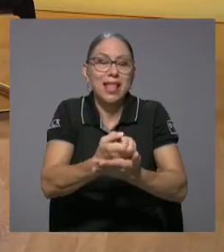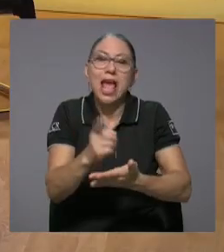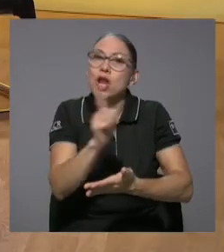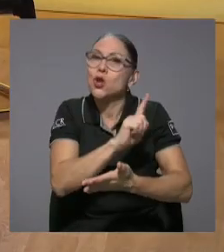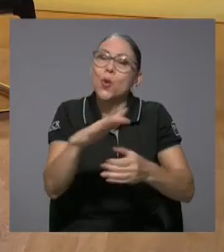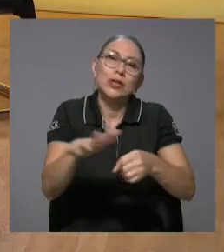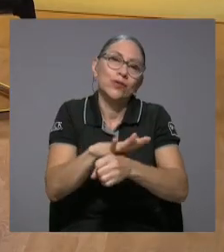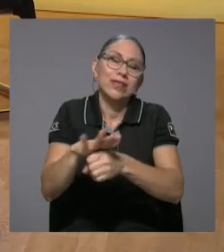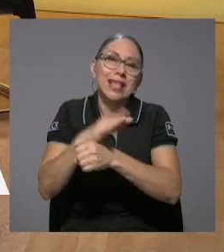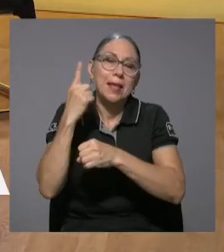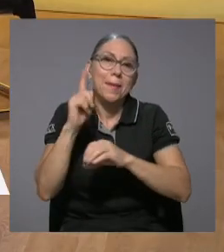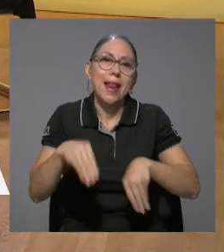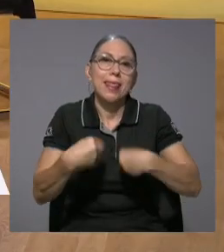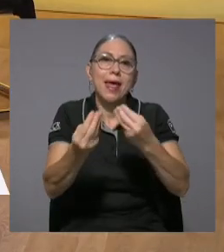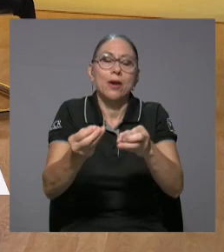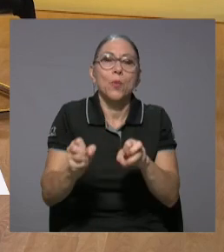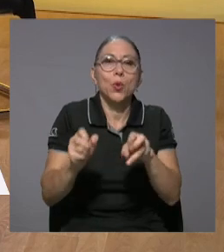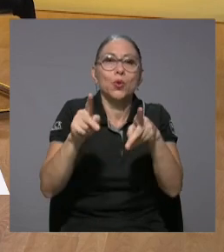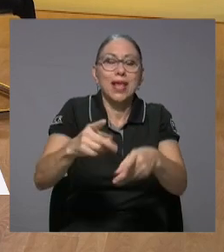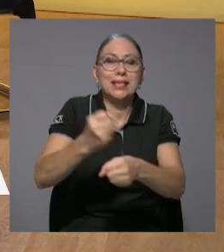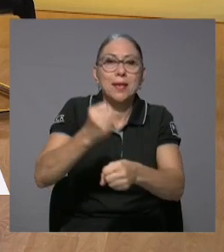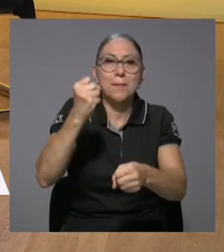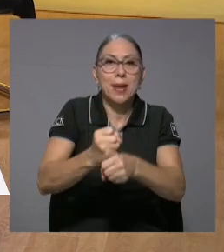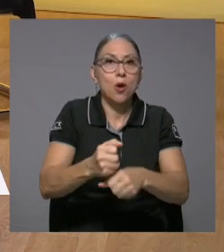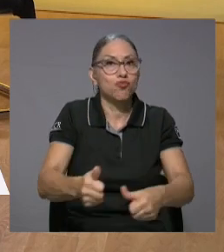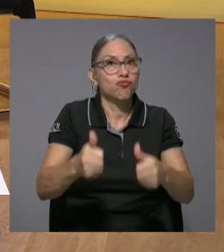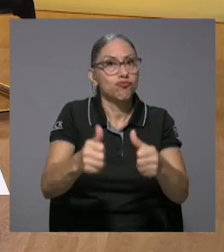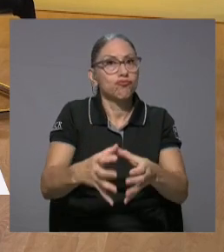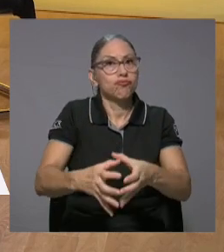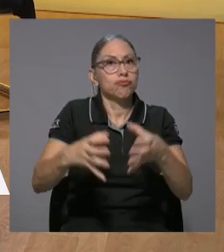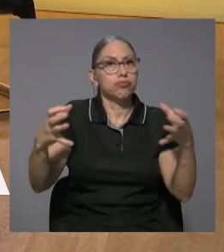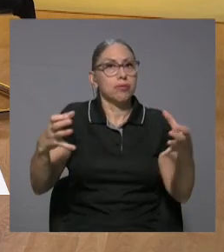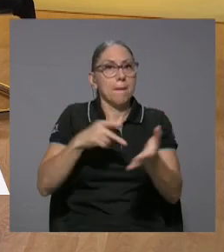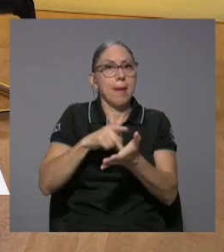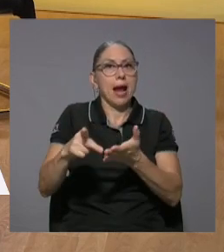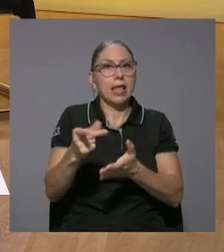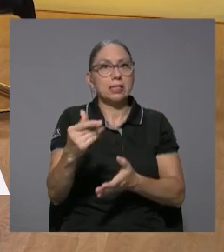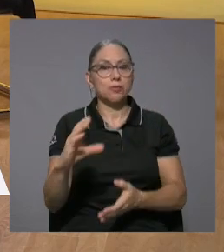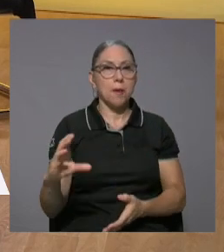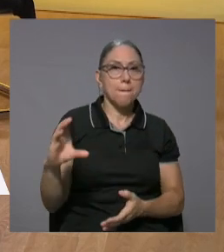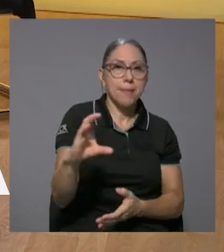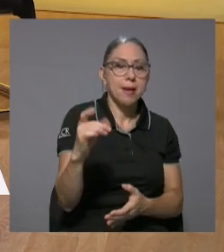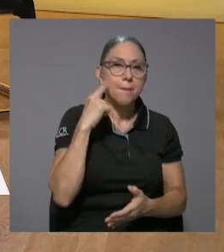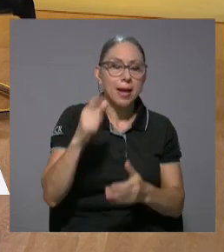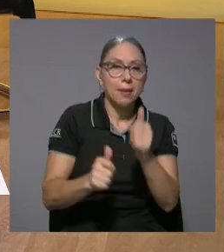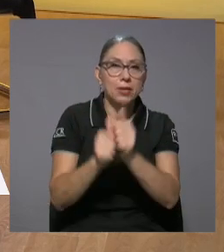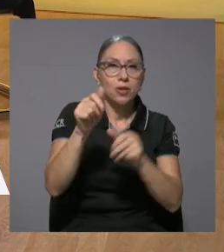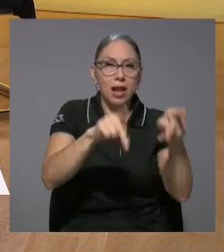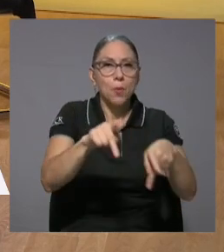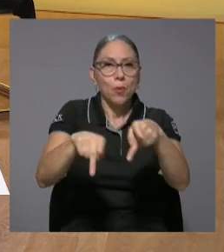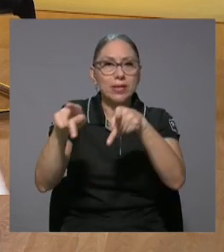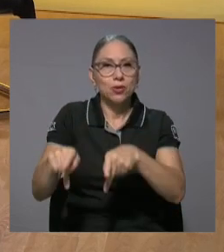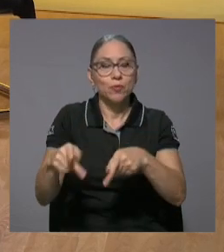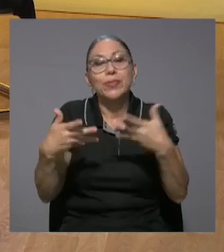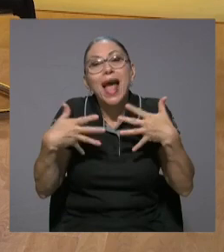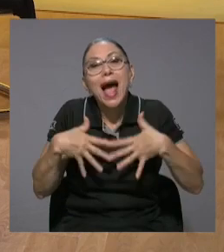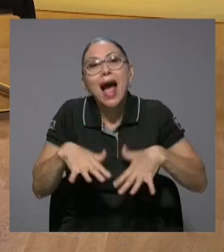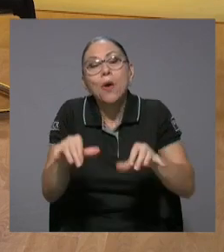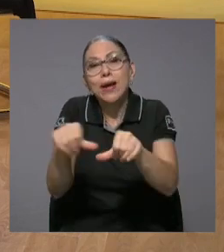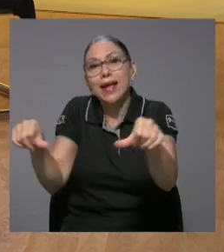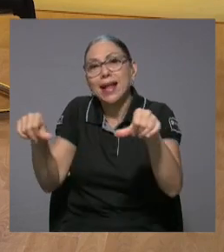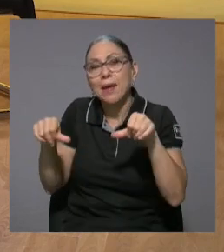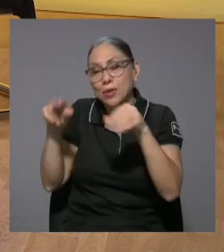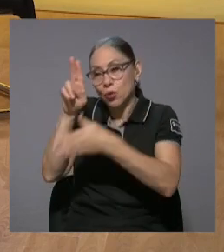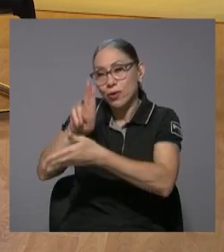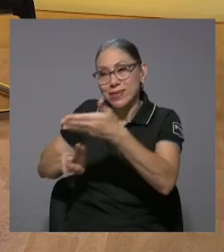sostenida oportunidades de empleo crecientes y bien pagadas para la mayoría de la población. Aunque en el ámbito universitario, comparado a todos